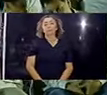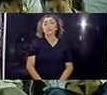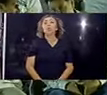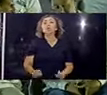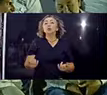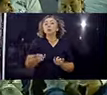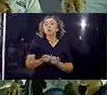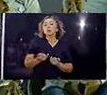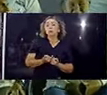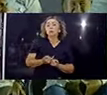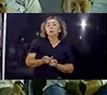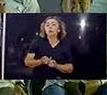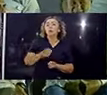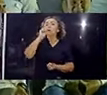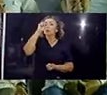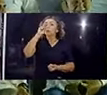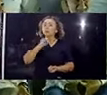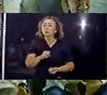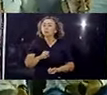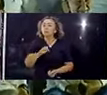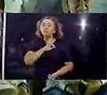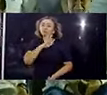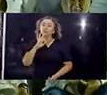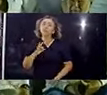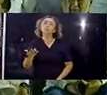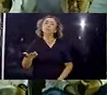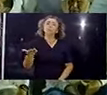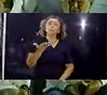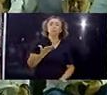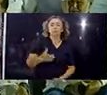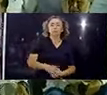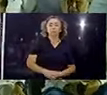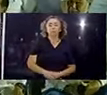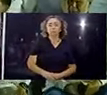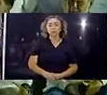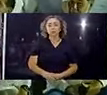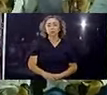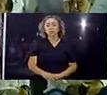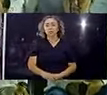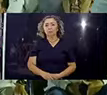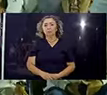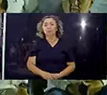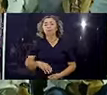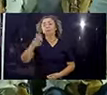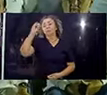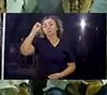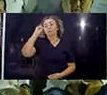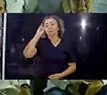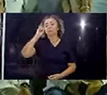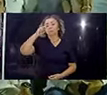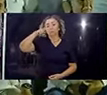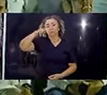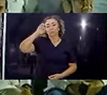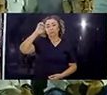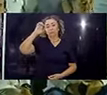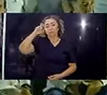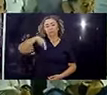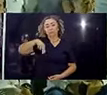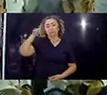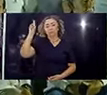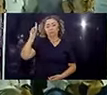la ciudad también hicimos algo guacho romer que se llama senderos para mujeres libres